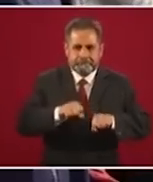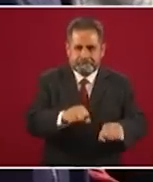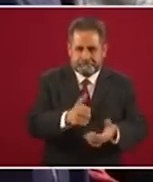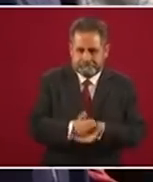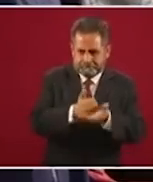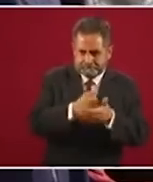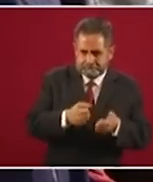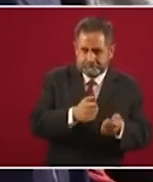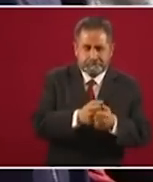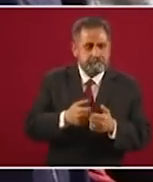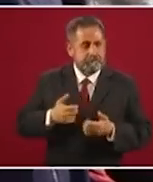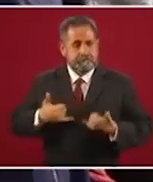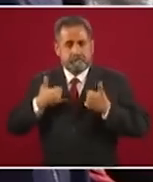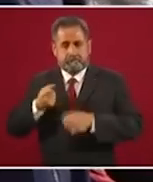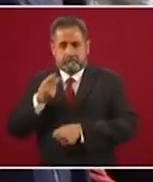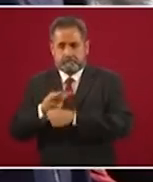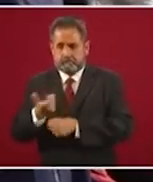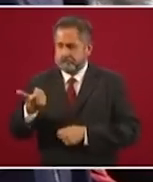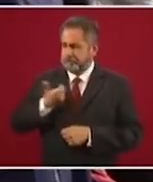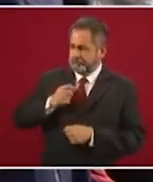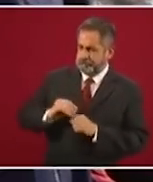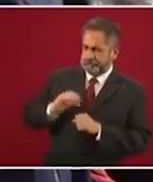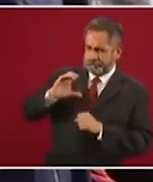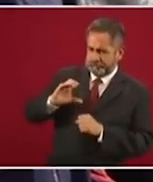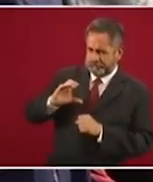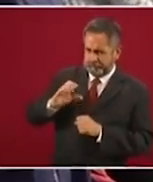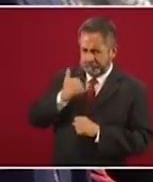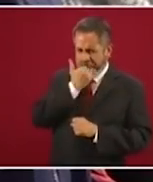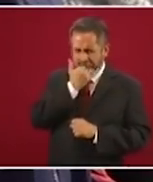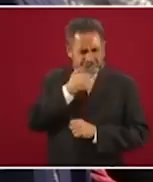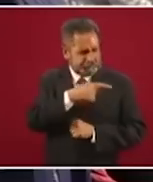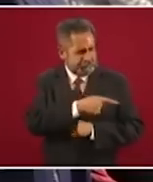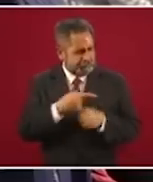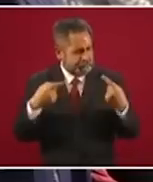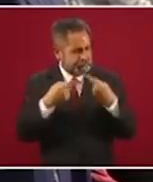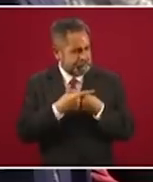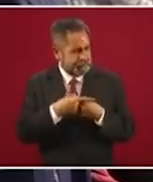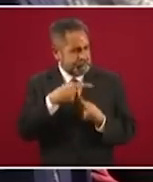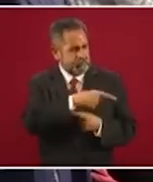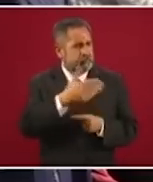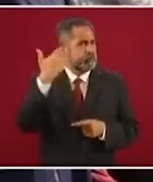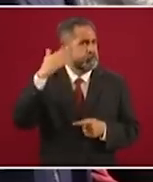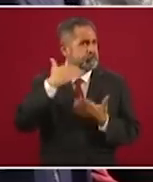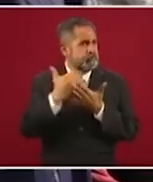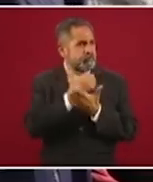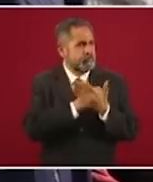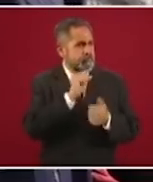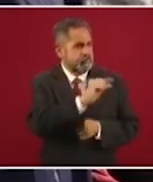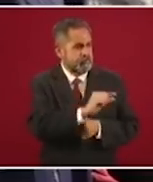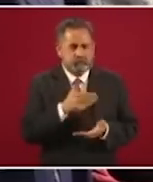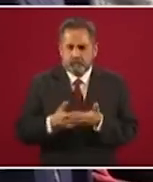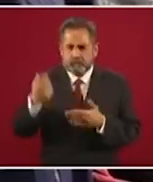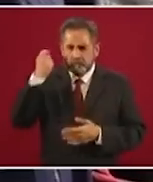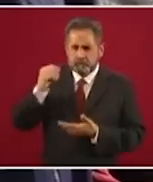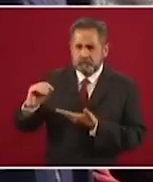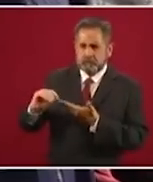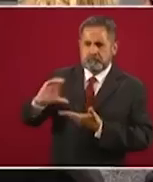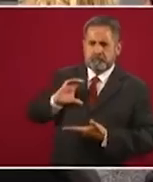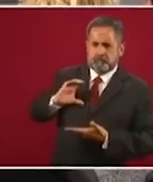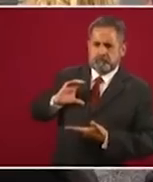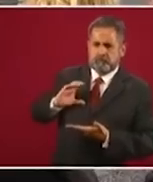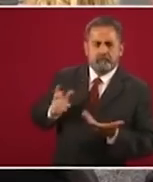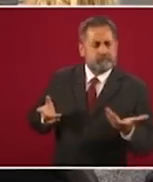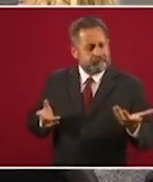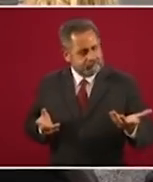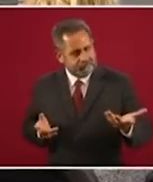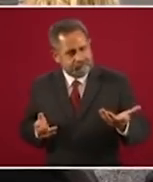a muy temprana edad y reciben una pensión que dices que no hace referencia a lo que percibían como un sueldo de base. Se